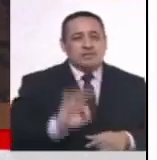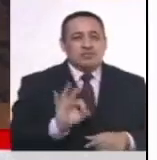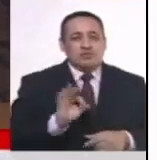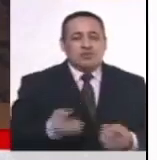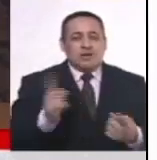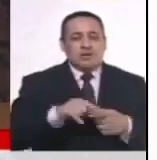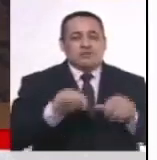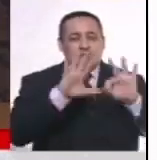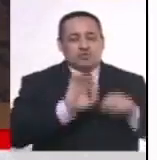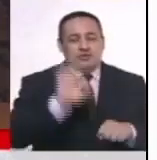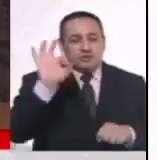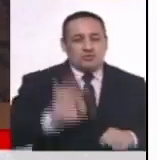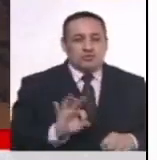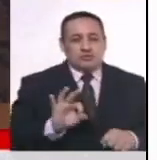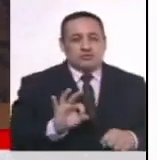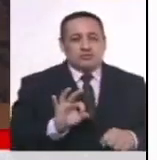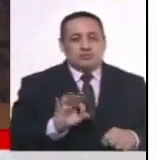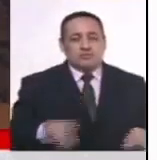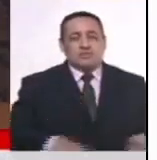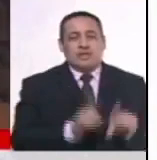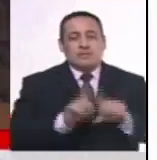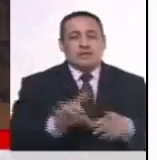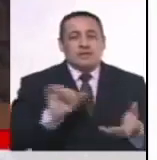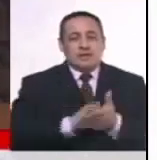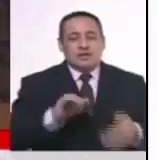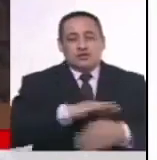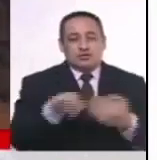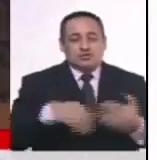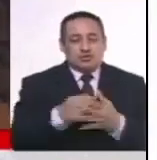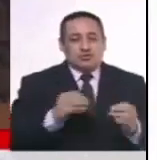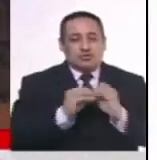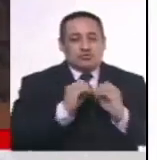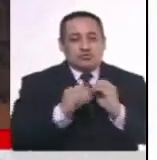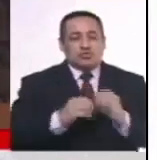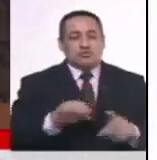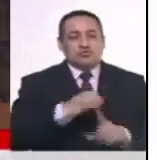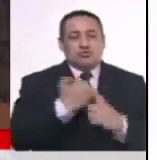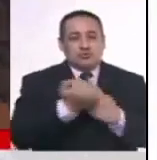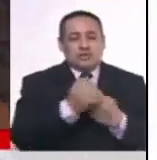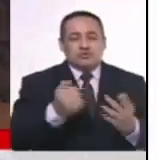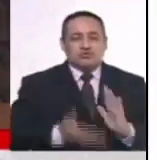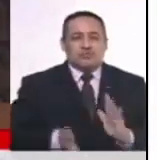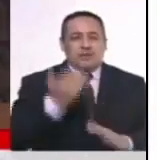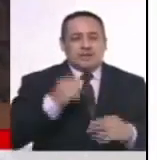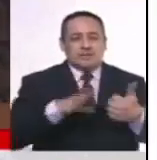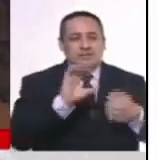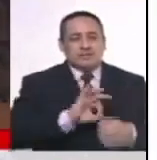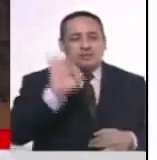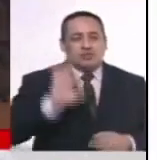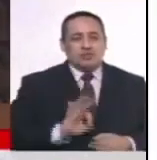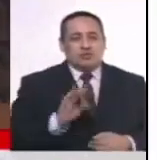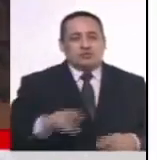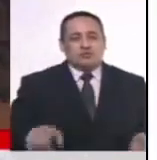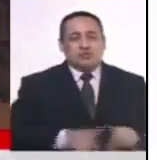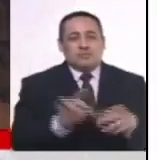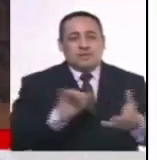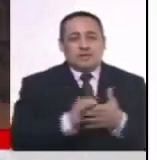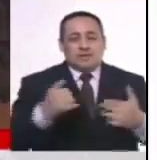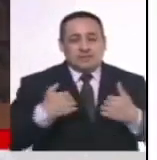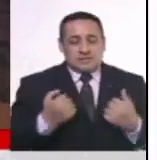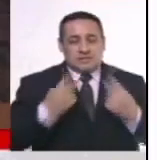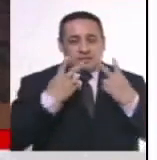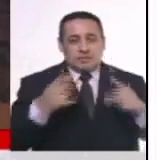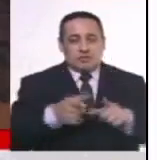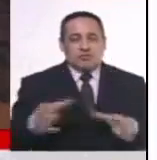a 80%, mientras que las tasas de rentabilidad social superan el 60%. Las tasas